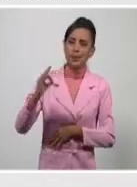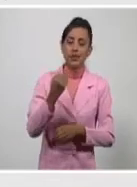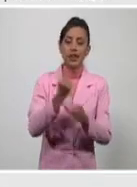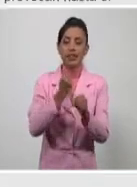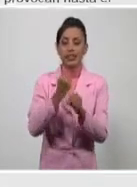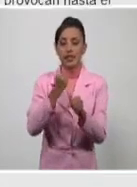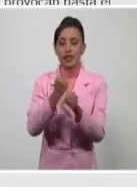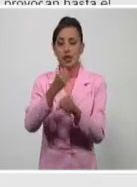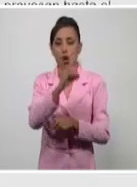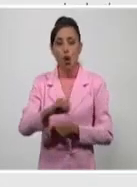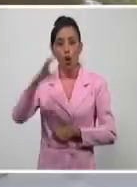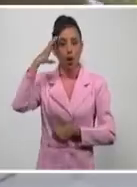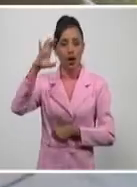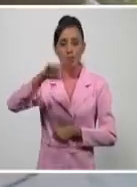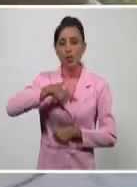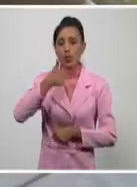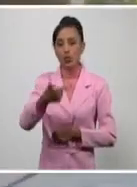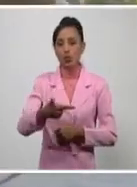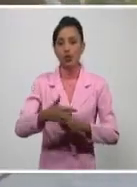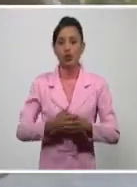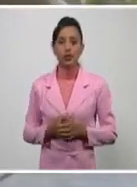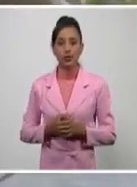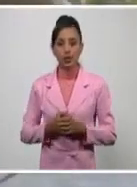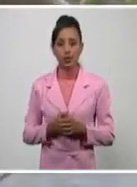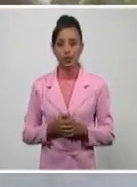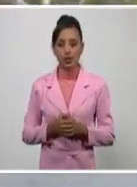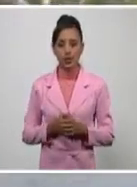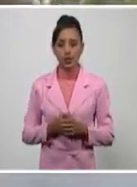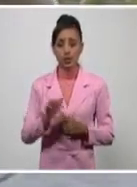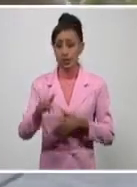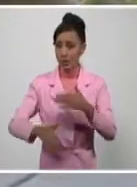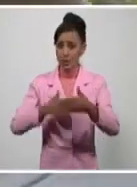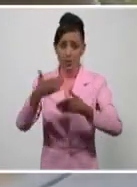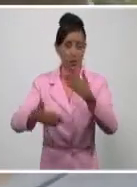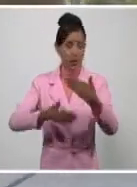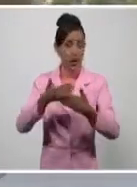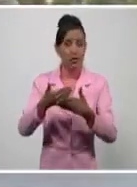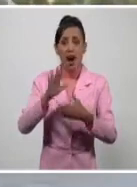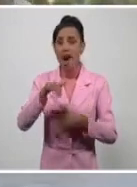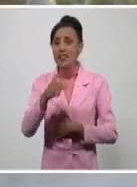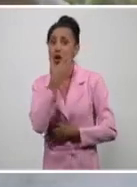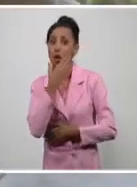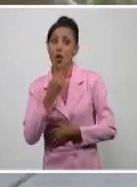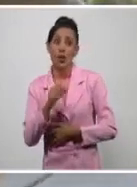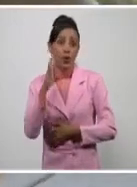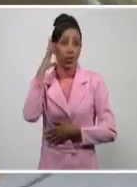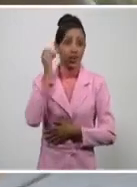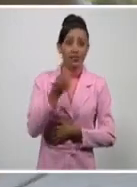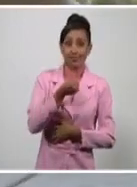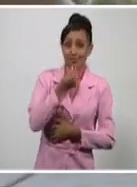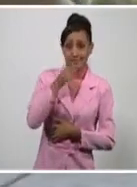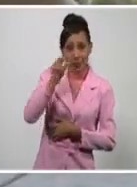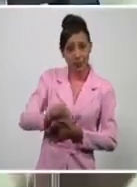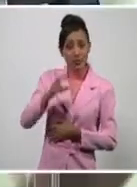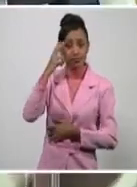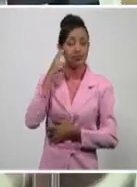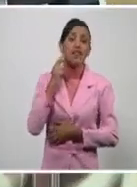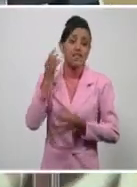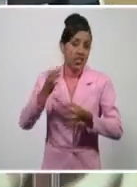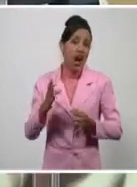las instituciones culturales. Ha habido choques generacionales, incomprensiones generacionales, ha habido zonas de silencio, eso es